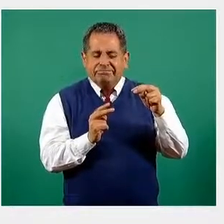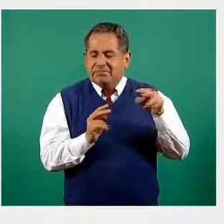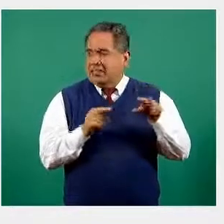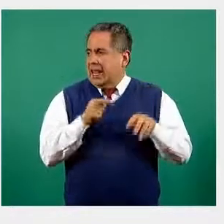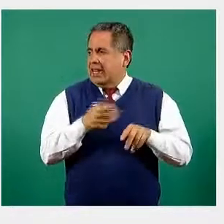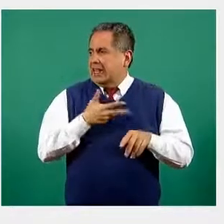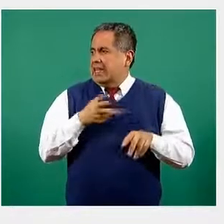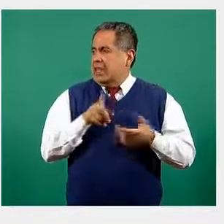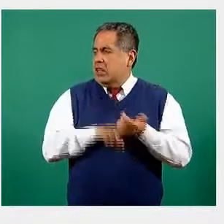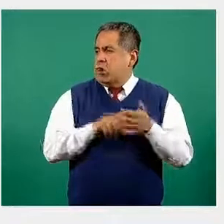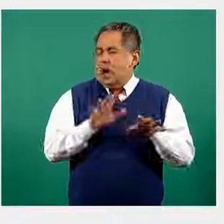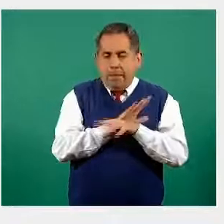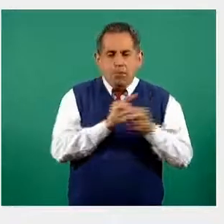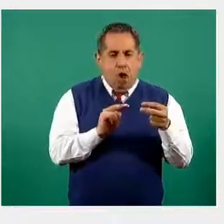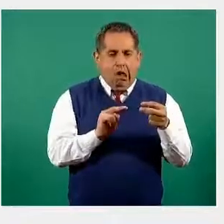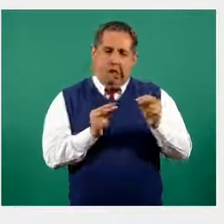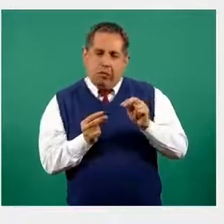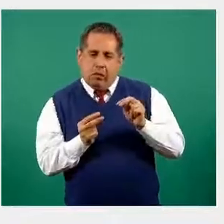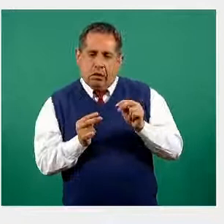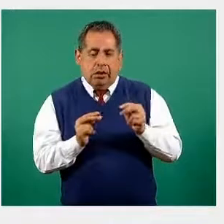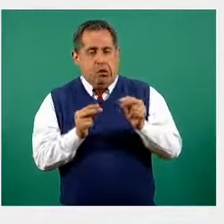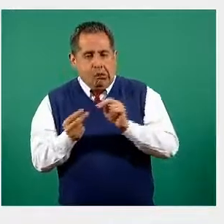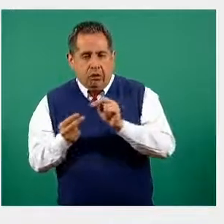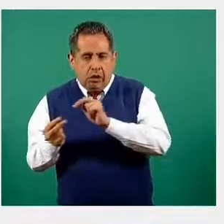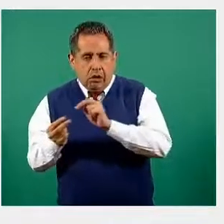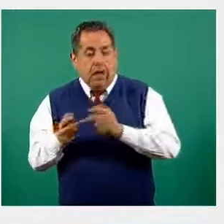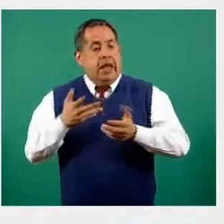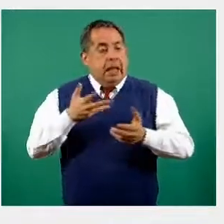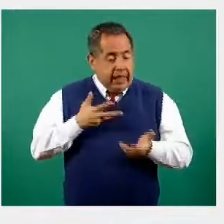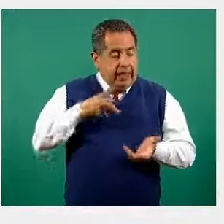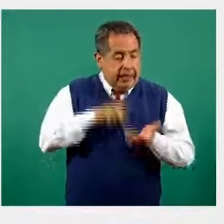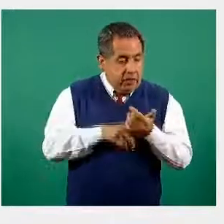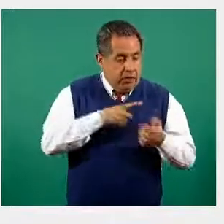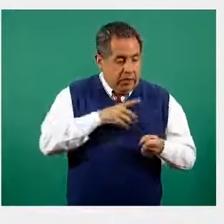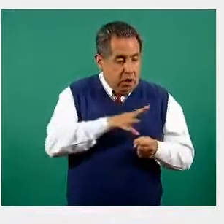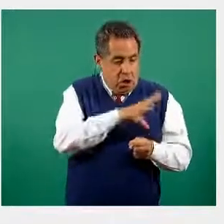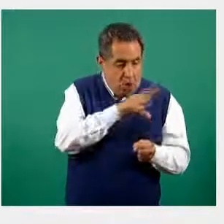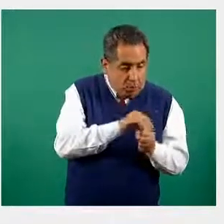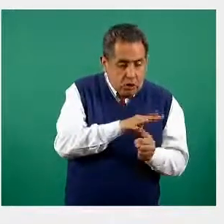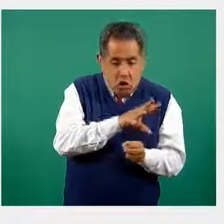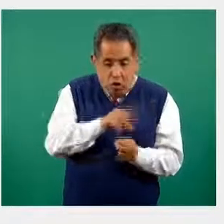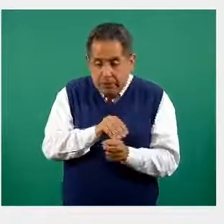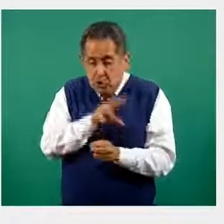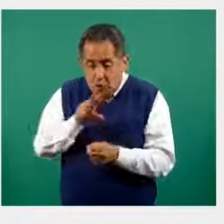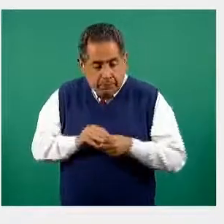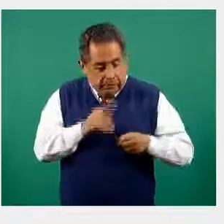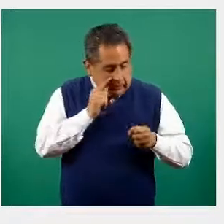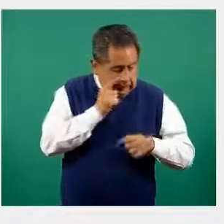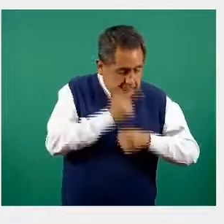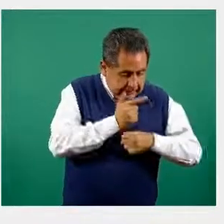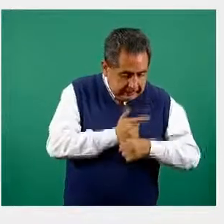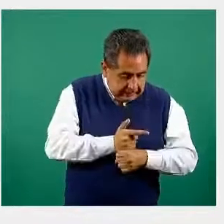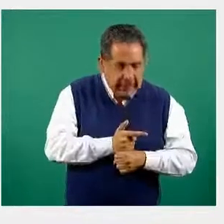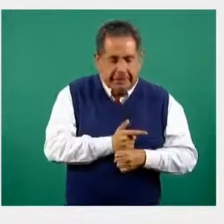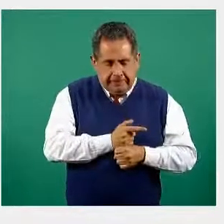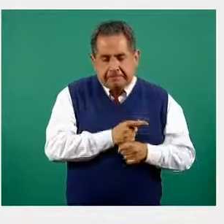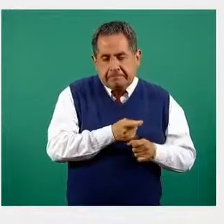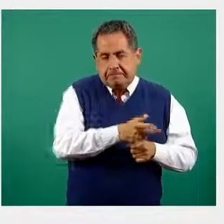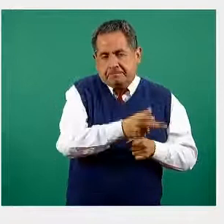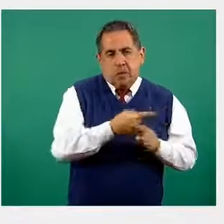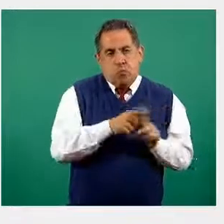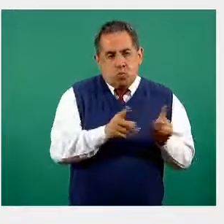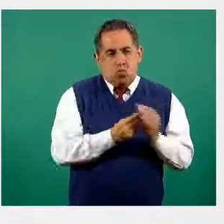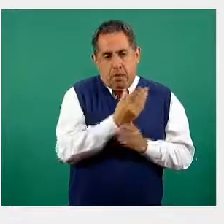variantes, tienen que estar todas las mutaciones que son características de la misma. De hecho,